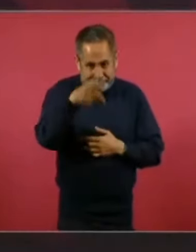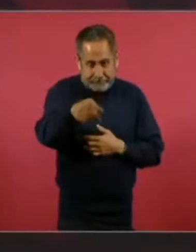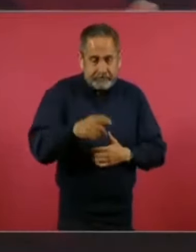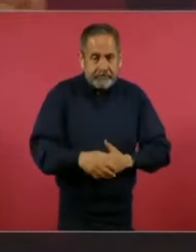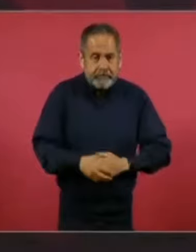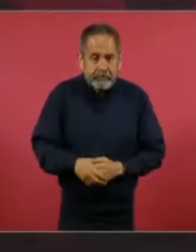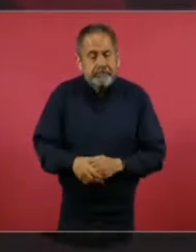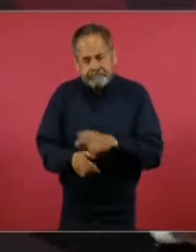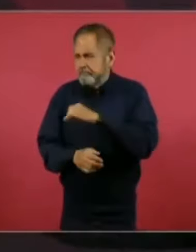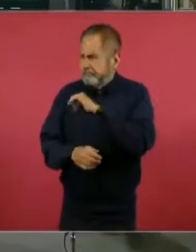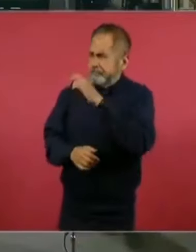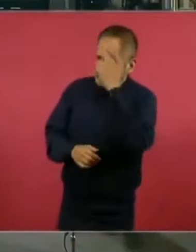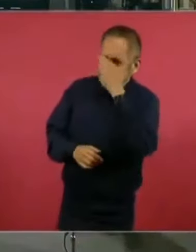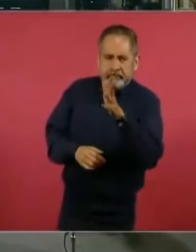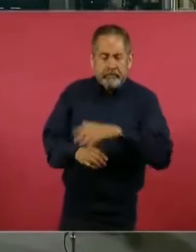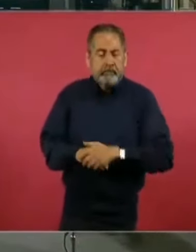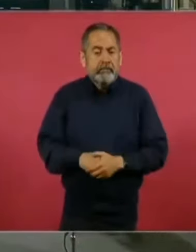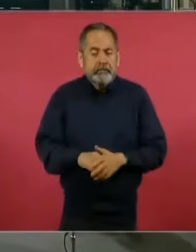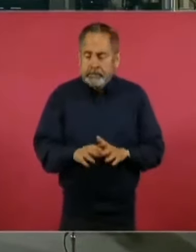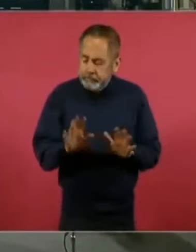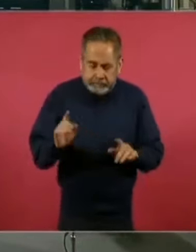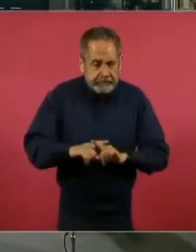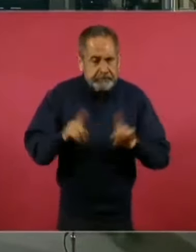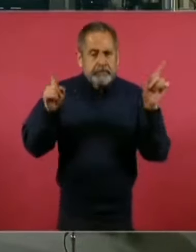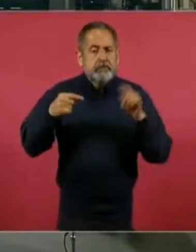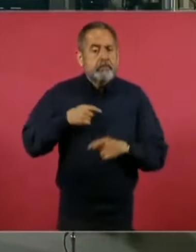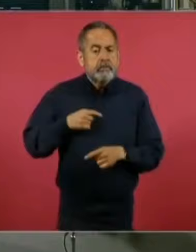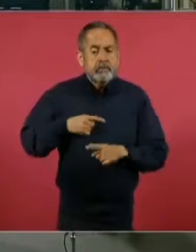Sí, cómo no. Bueno, nosotros no